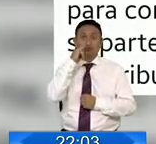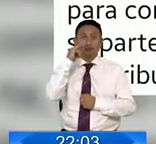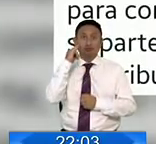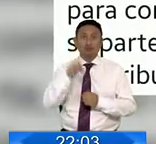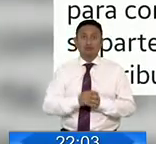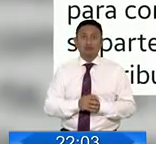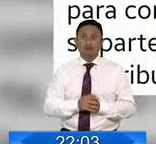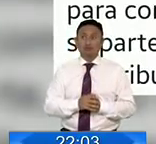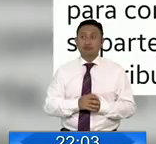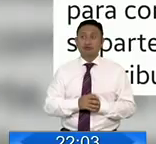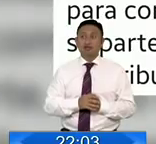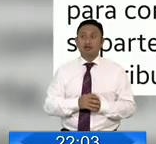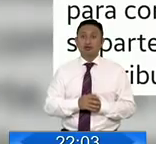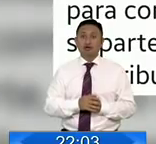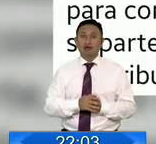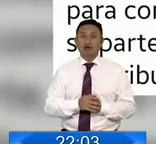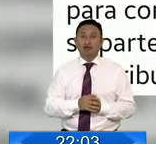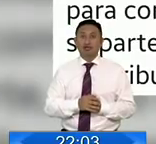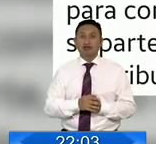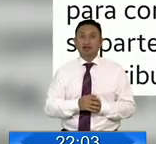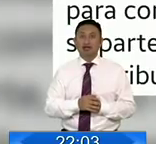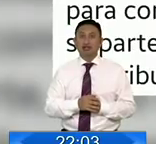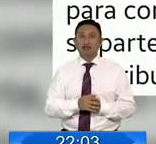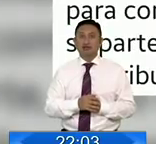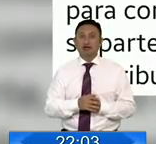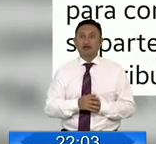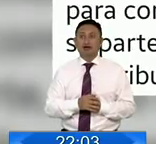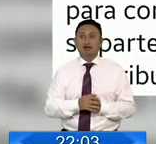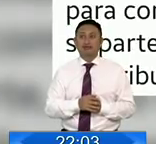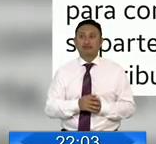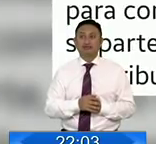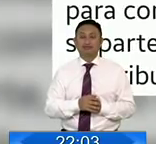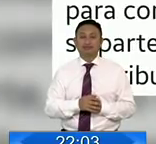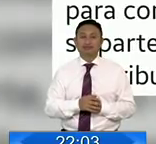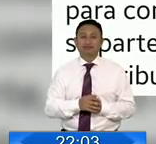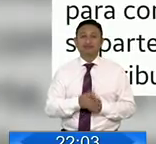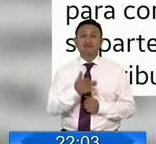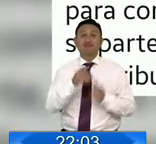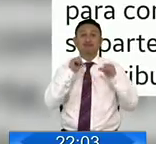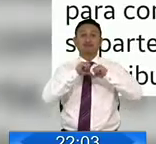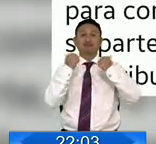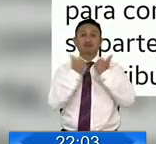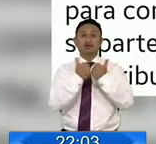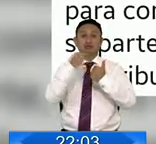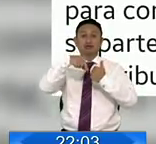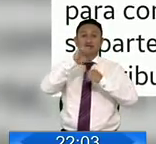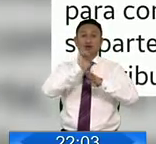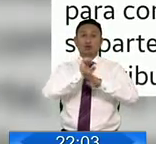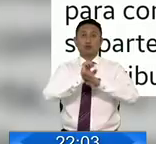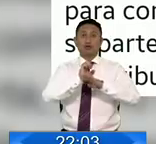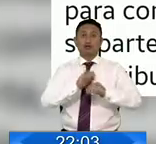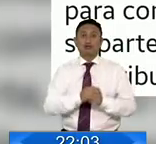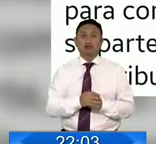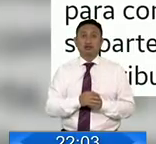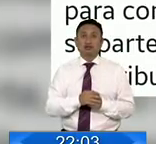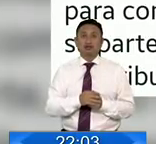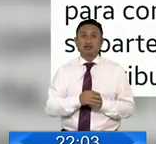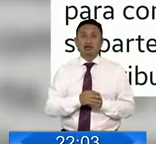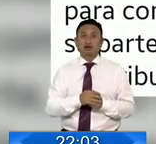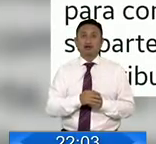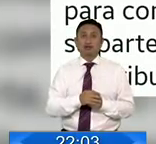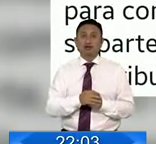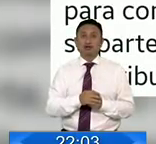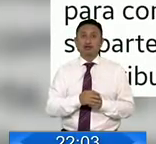no actuemos con radicalidad tomando medidas para combatirla. La Asamblea del Ecuador hizo su parte, pero el veto a la